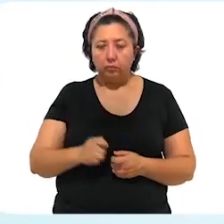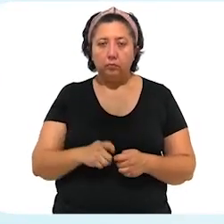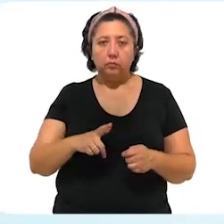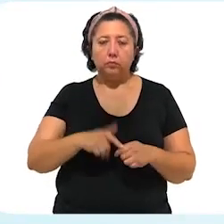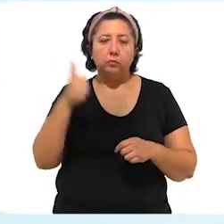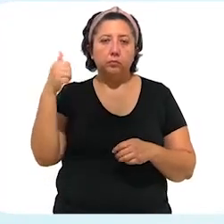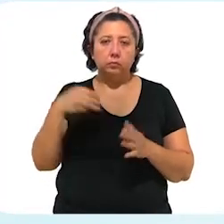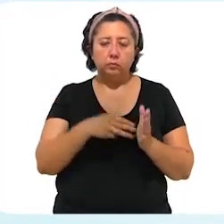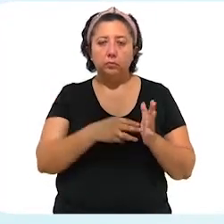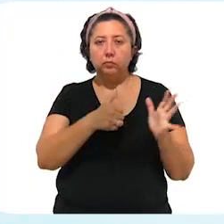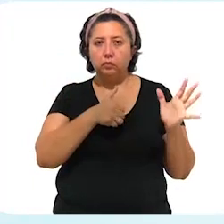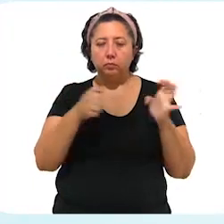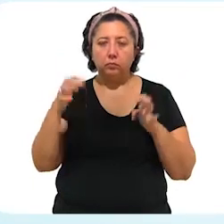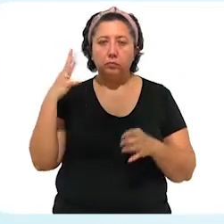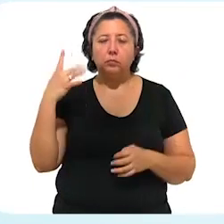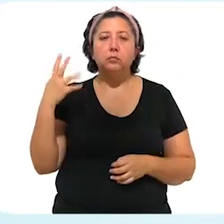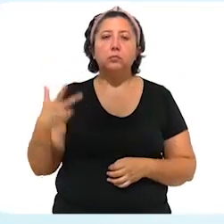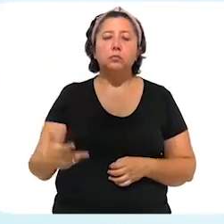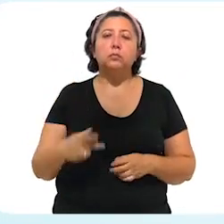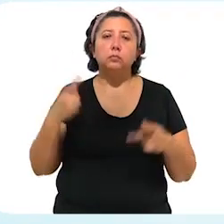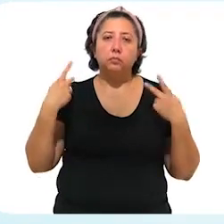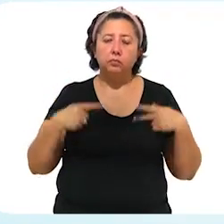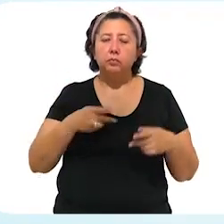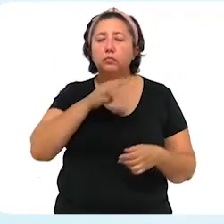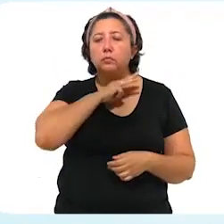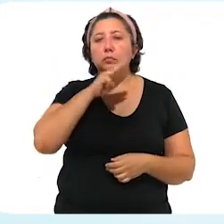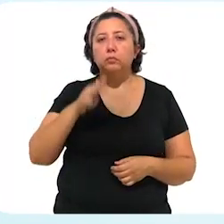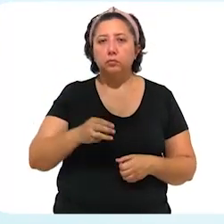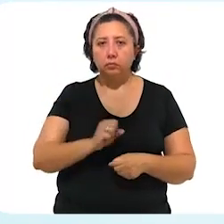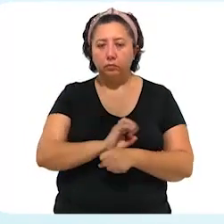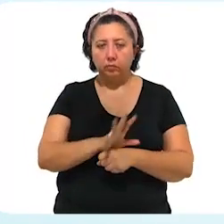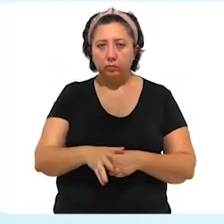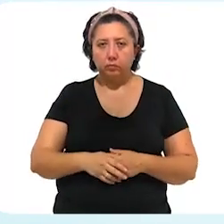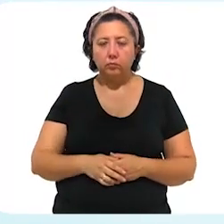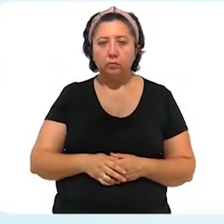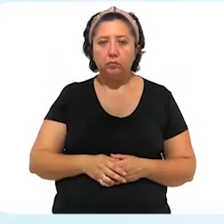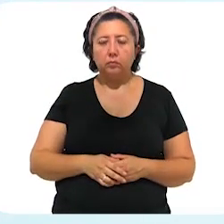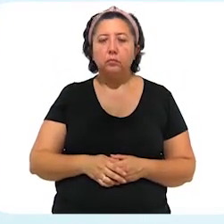son 6.658 las personas fallecidas a causa del